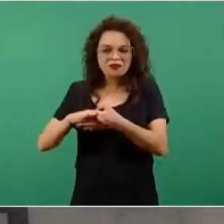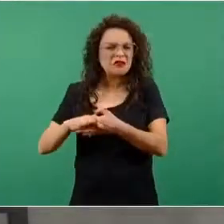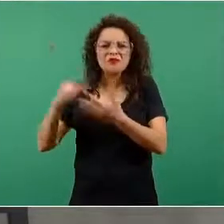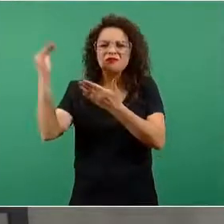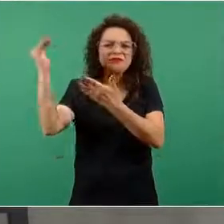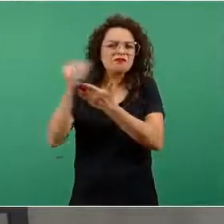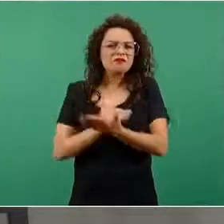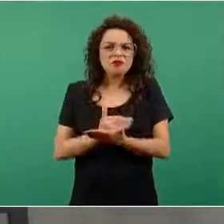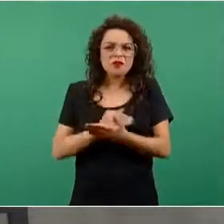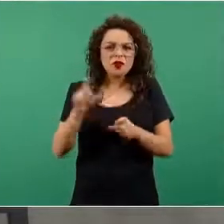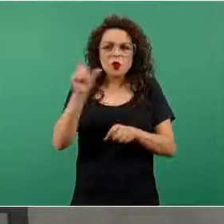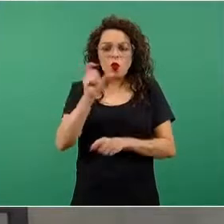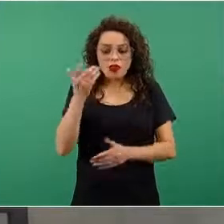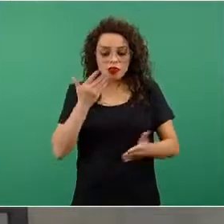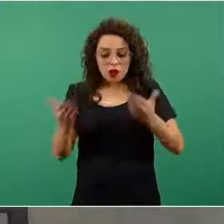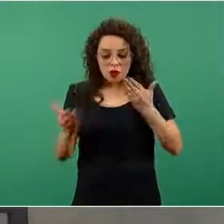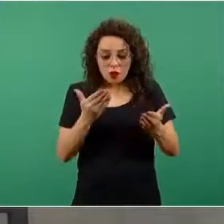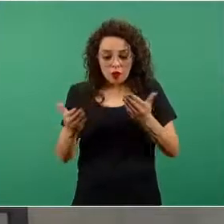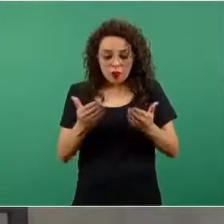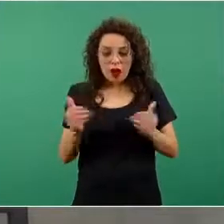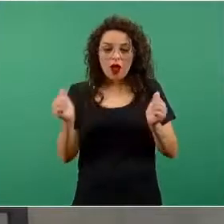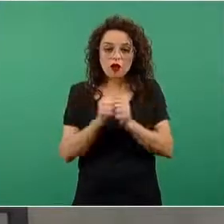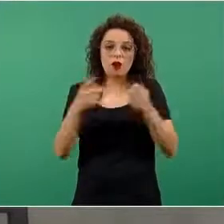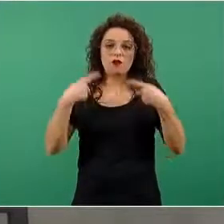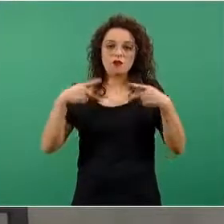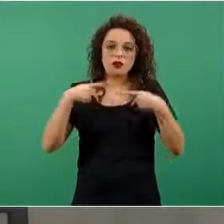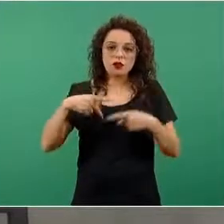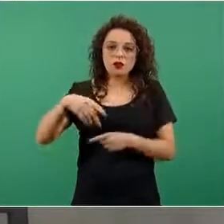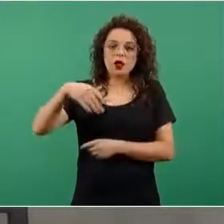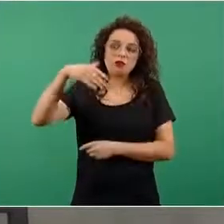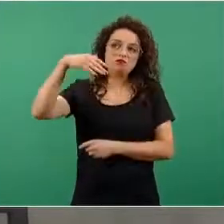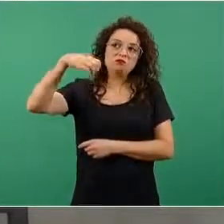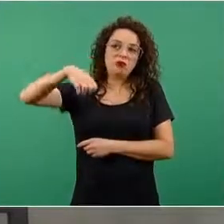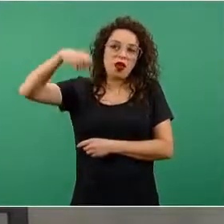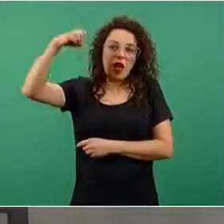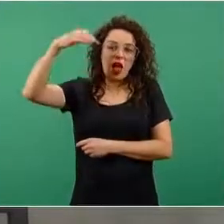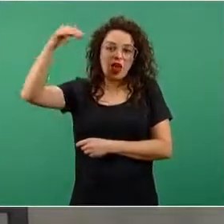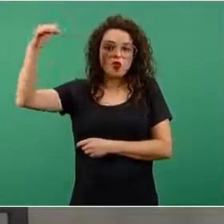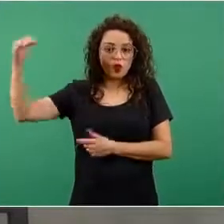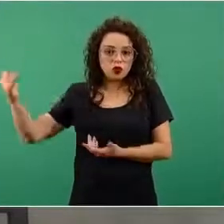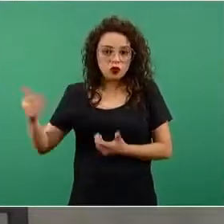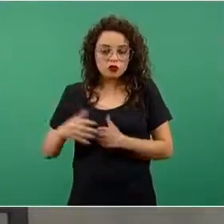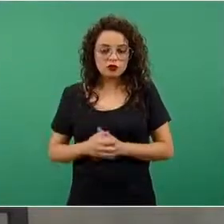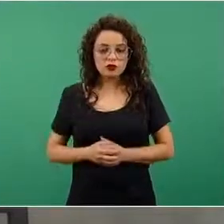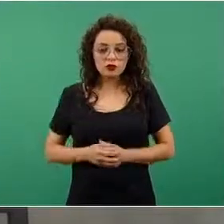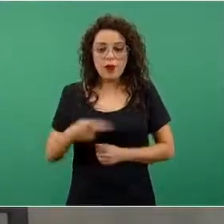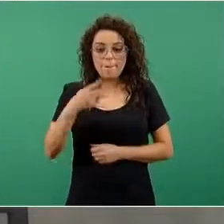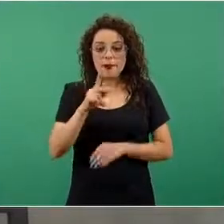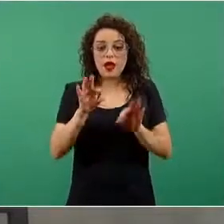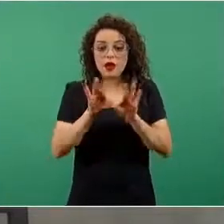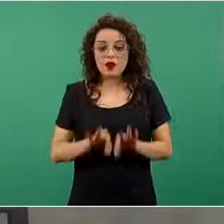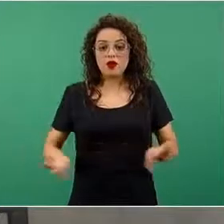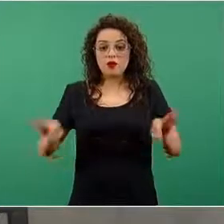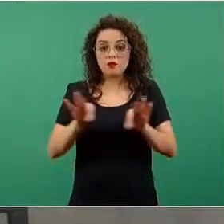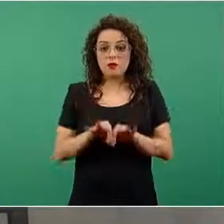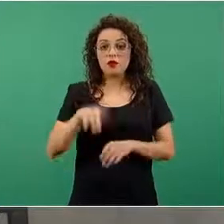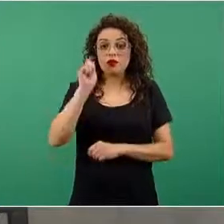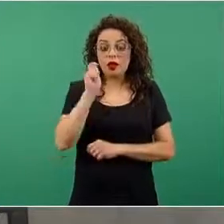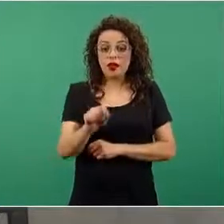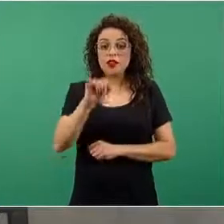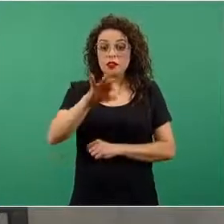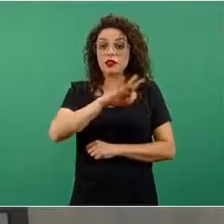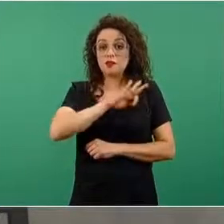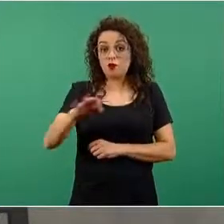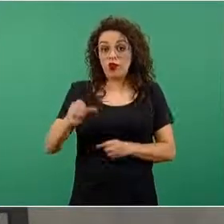se les compara con personas mayores de edad, personas adultas. Sin embargo, tienen importante capacidad de transmitir. Y en